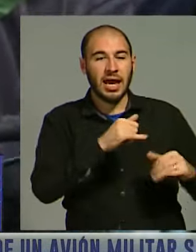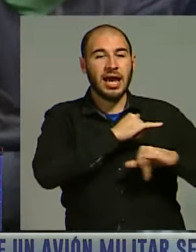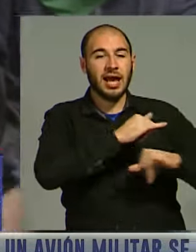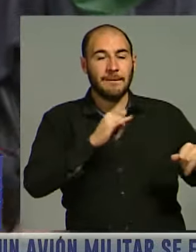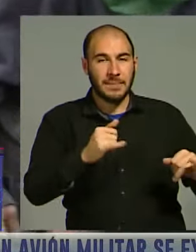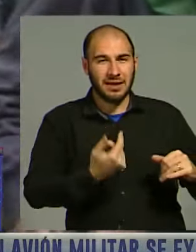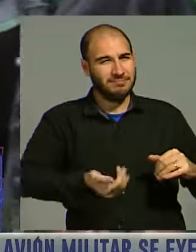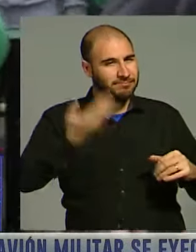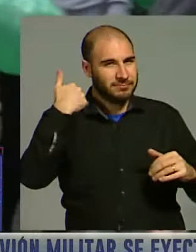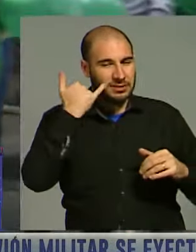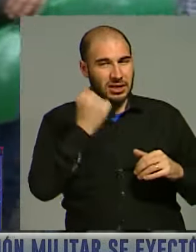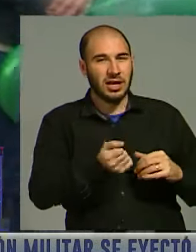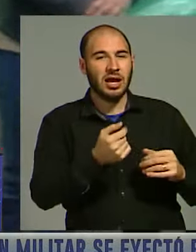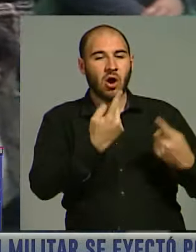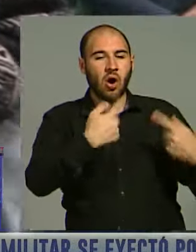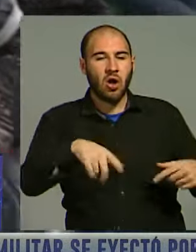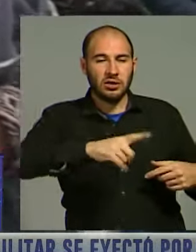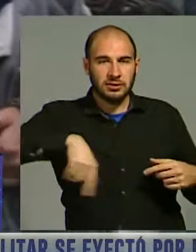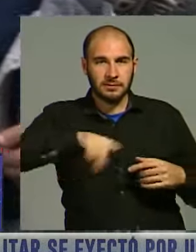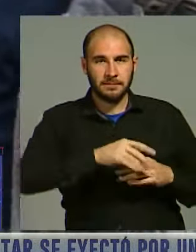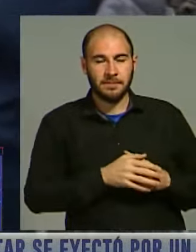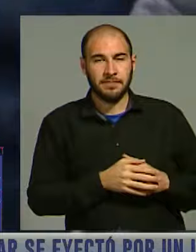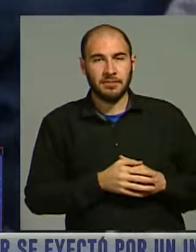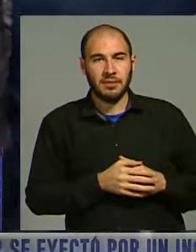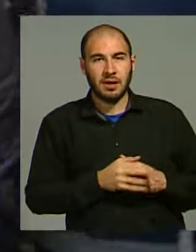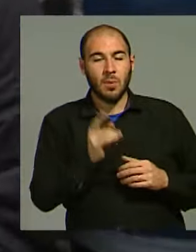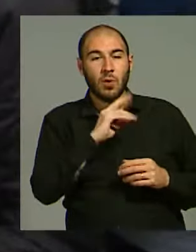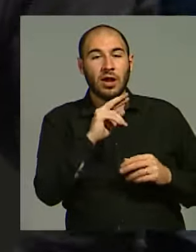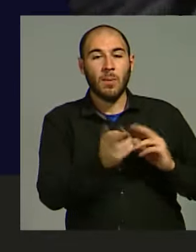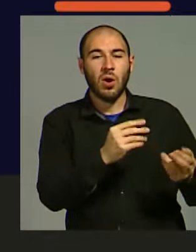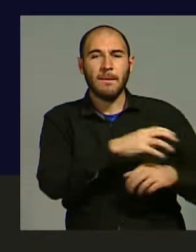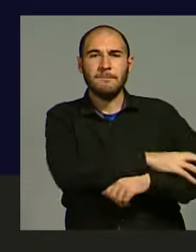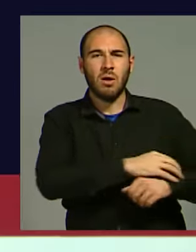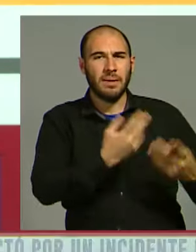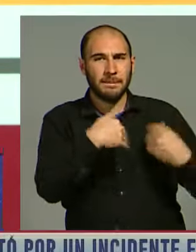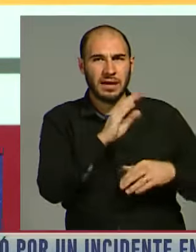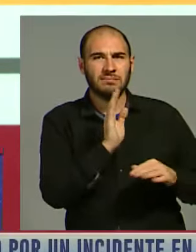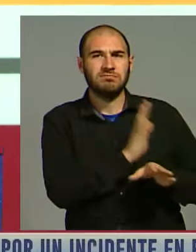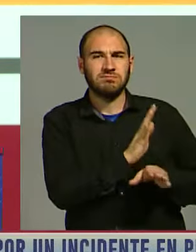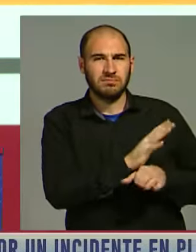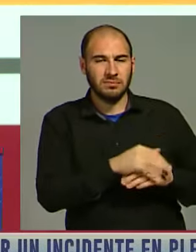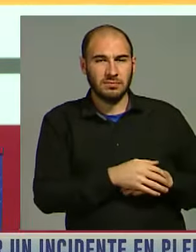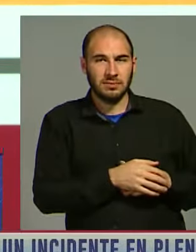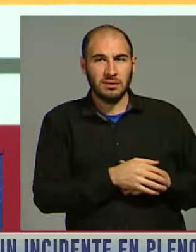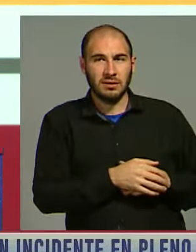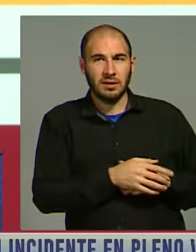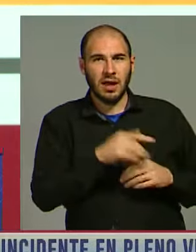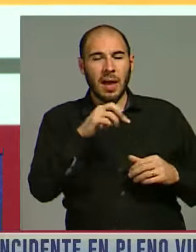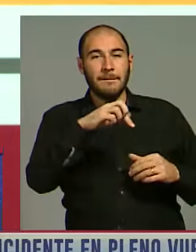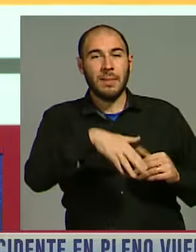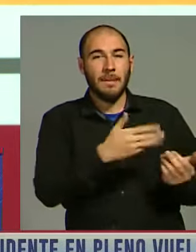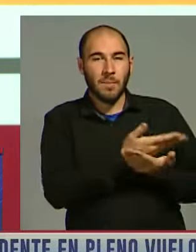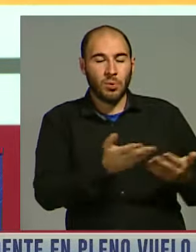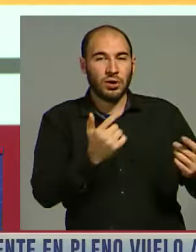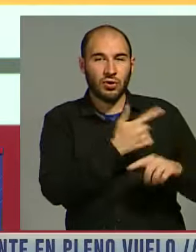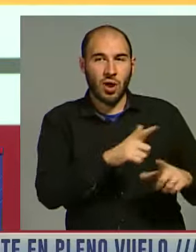que viene desde hace tiempo ante una realidad donde las que se mueren son las más pobres, significa que no hay buenas políticas públicas,